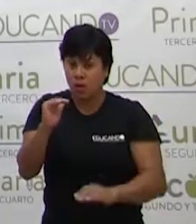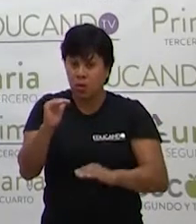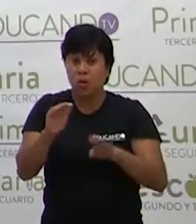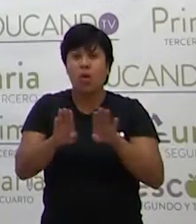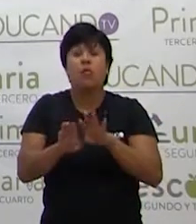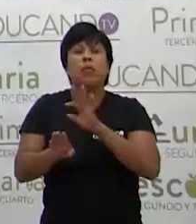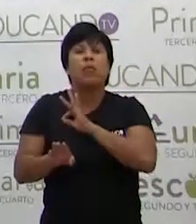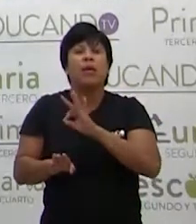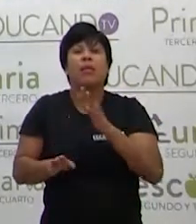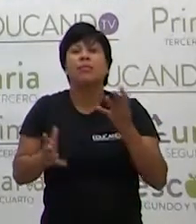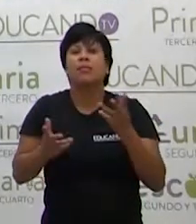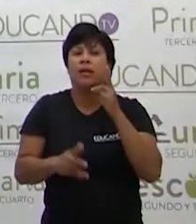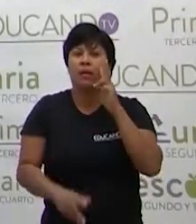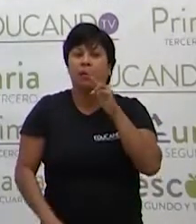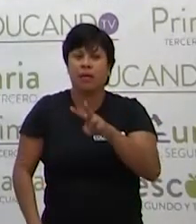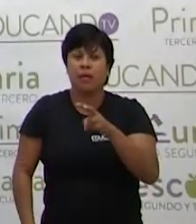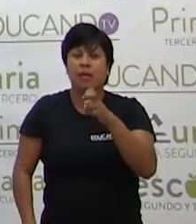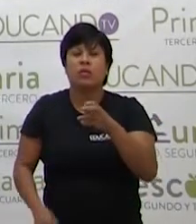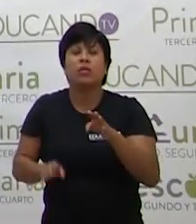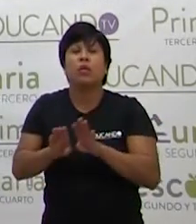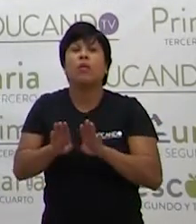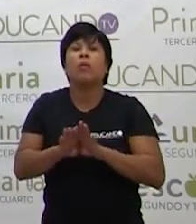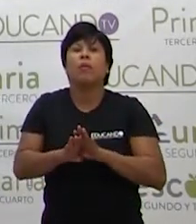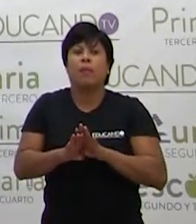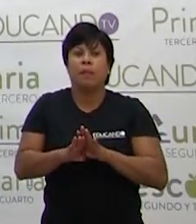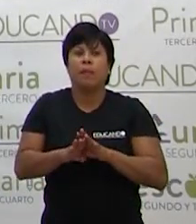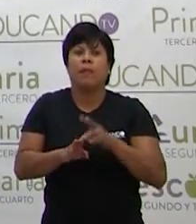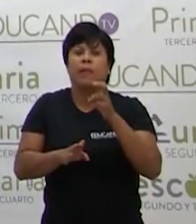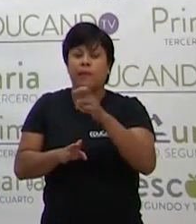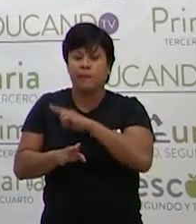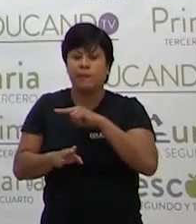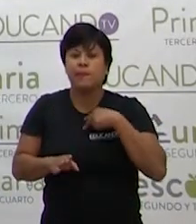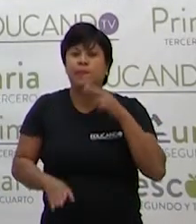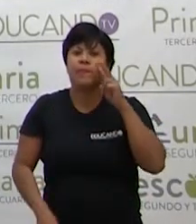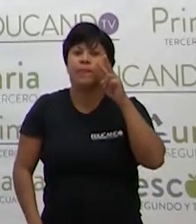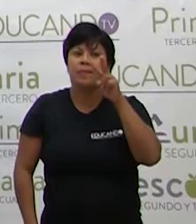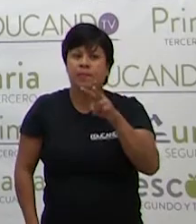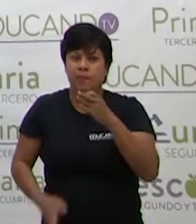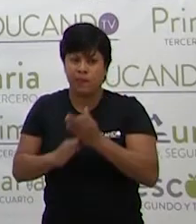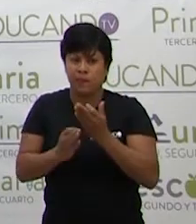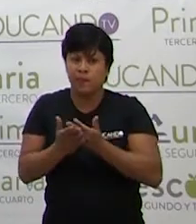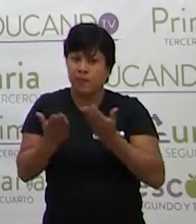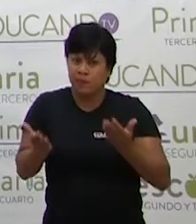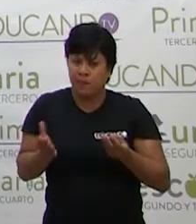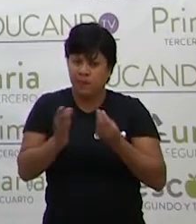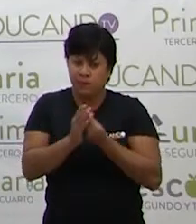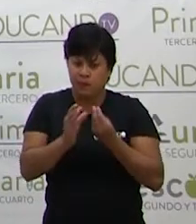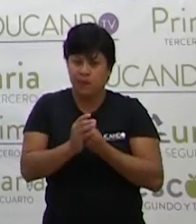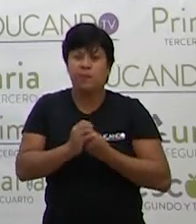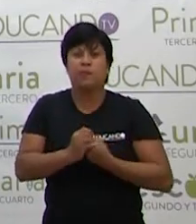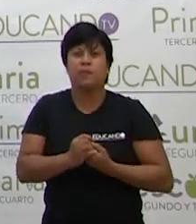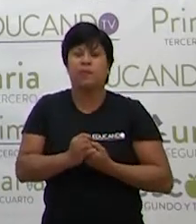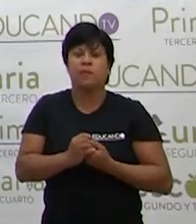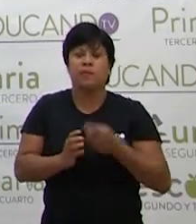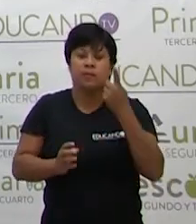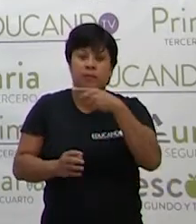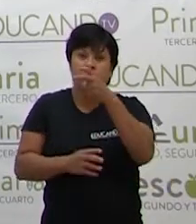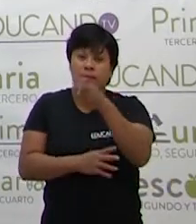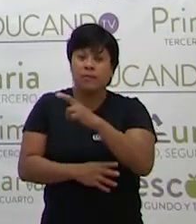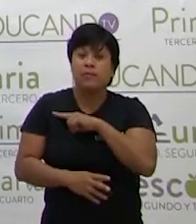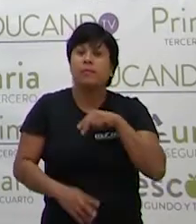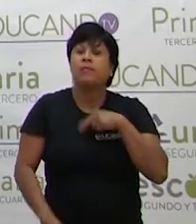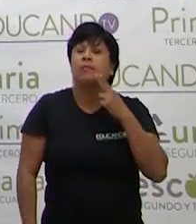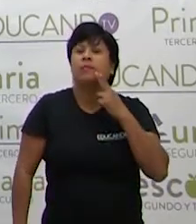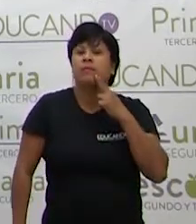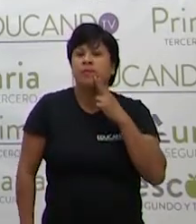las puedes determinar? ¿A partir de qué? Pues eso es lo que vamos a ver en esta clase. Para eso vamos a